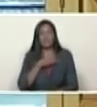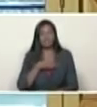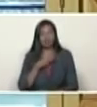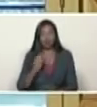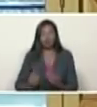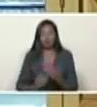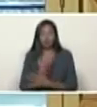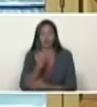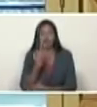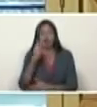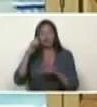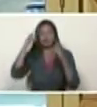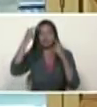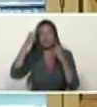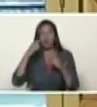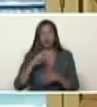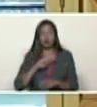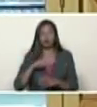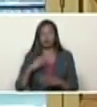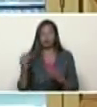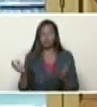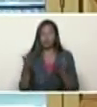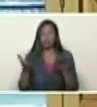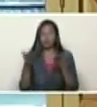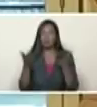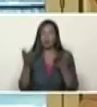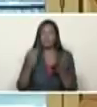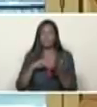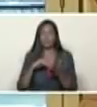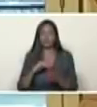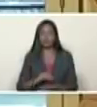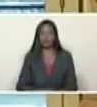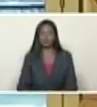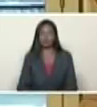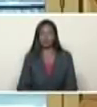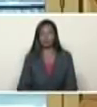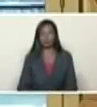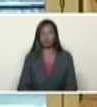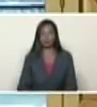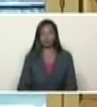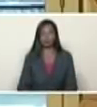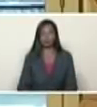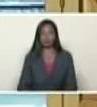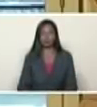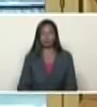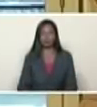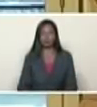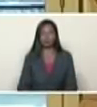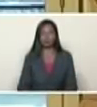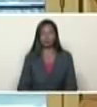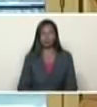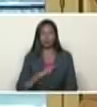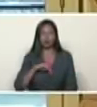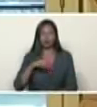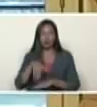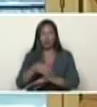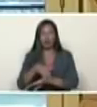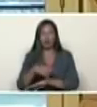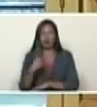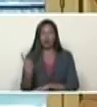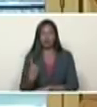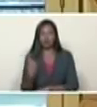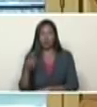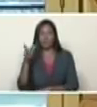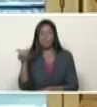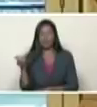por el comandante Chávez, vamos a revitalizarla, a renovarla. Y que en la calle no haya una sola persona en